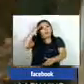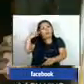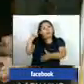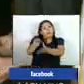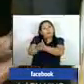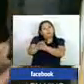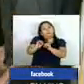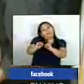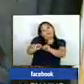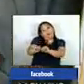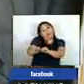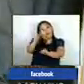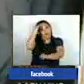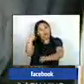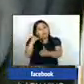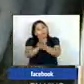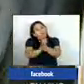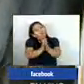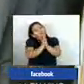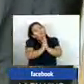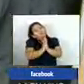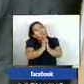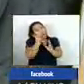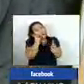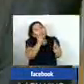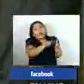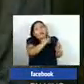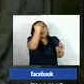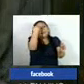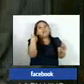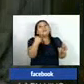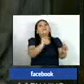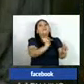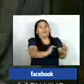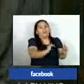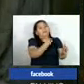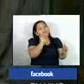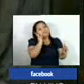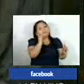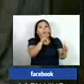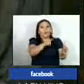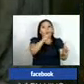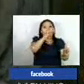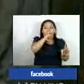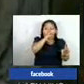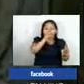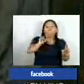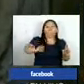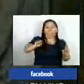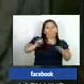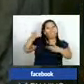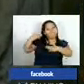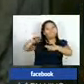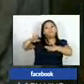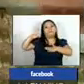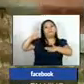recuerda que le pidió cuidarla como a una niña. Y es justo lo que hace cumpliendo lo que prometió.